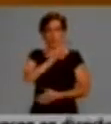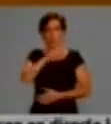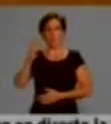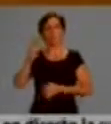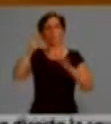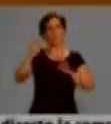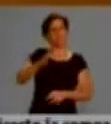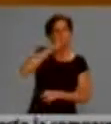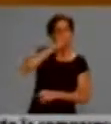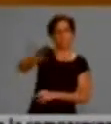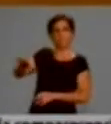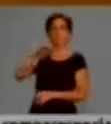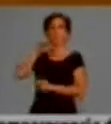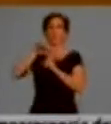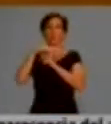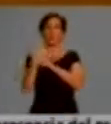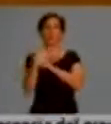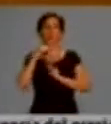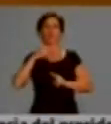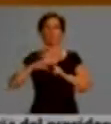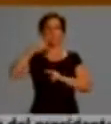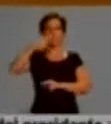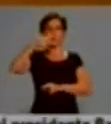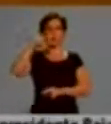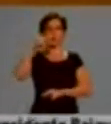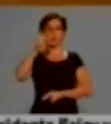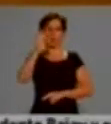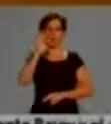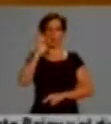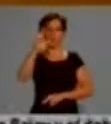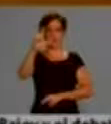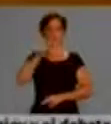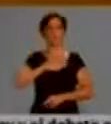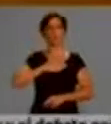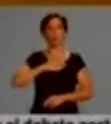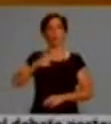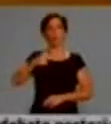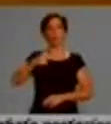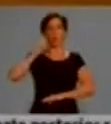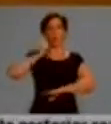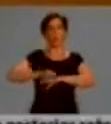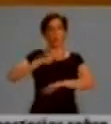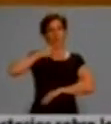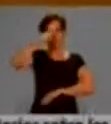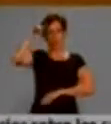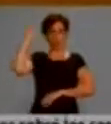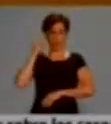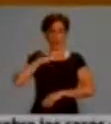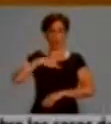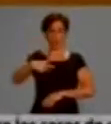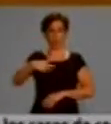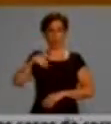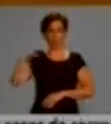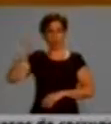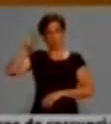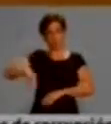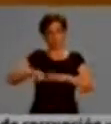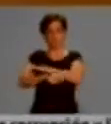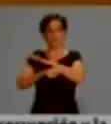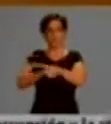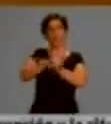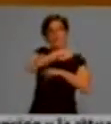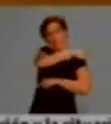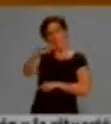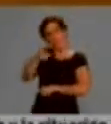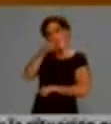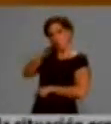imputado por el llamado caso Gürtel. El juez Garzón, que era el instructor, acusaba al señor Bárcenas